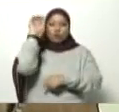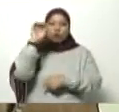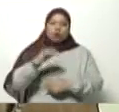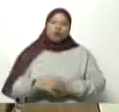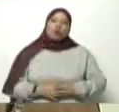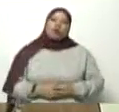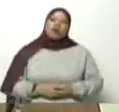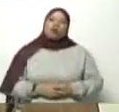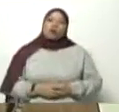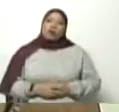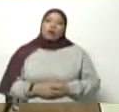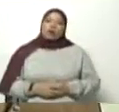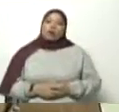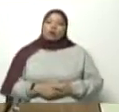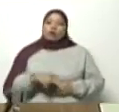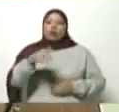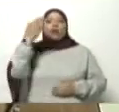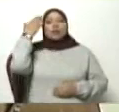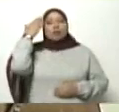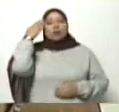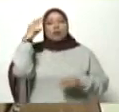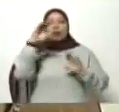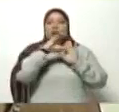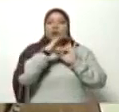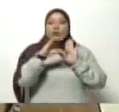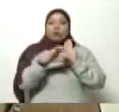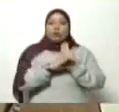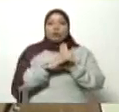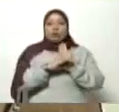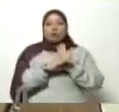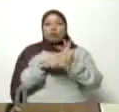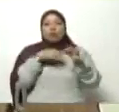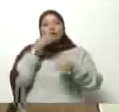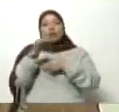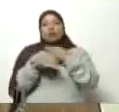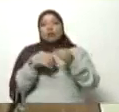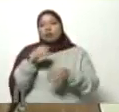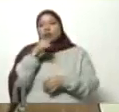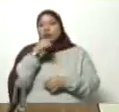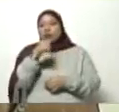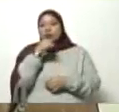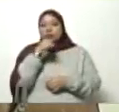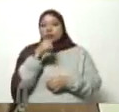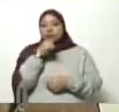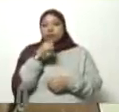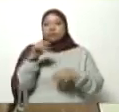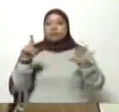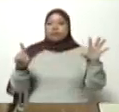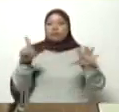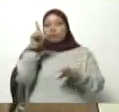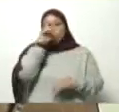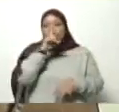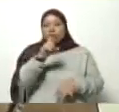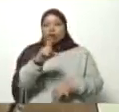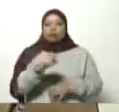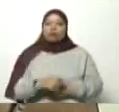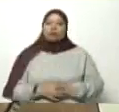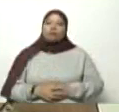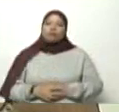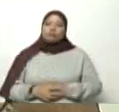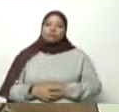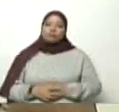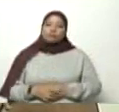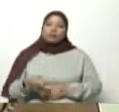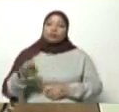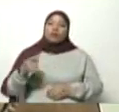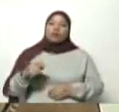Porque ustedes saben que la Constitución habla de las elecciones, pues, cada 6 años. Las elecciones son el